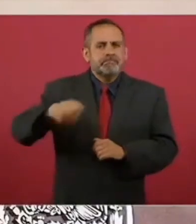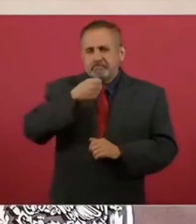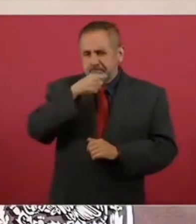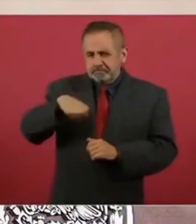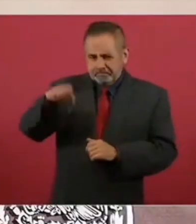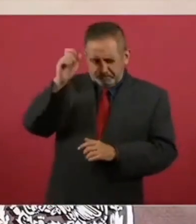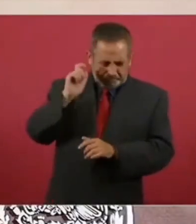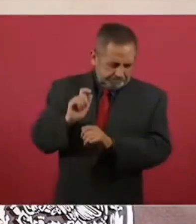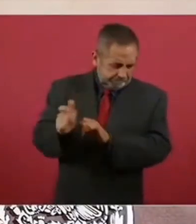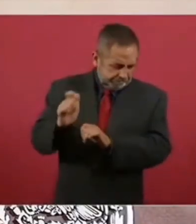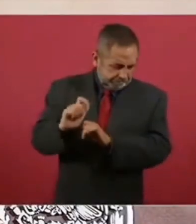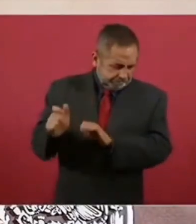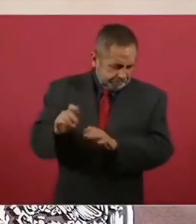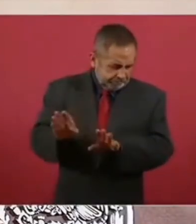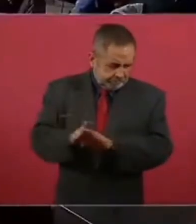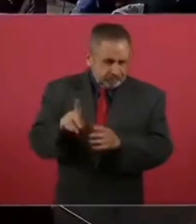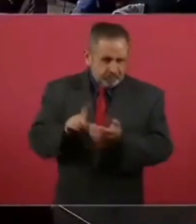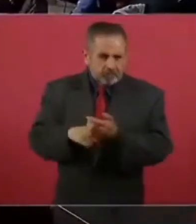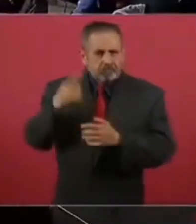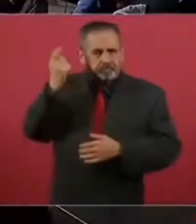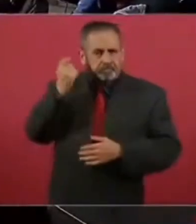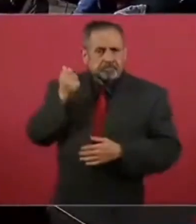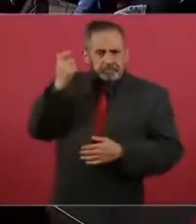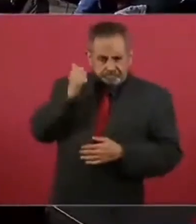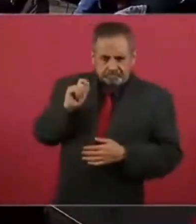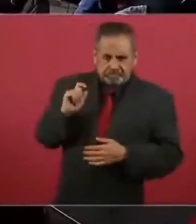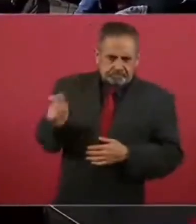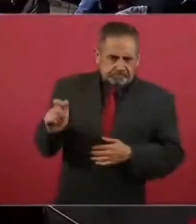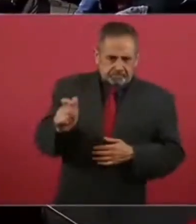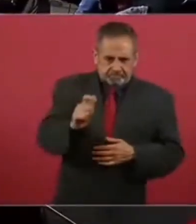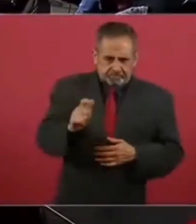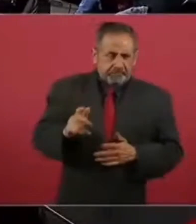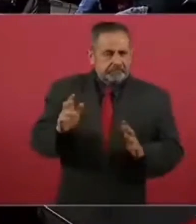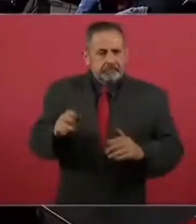mayores sus pensiones.